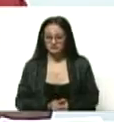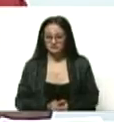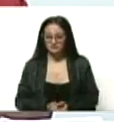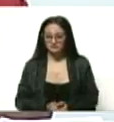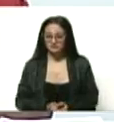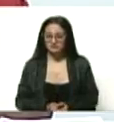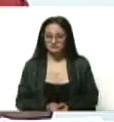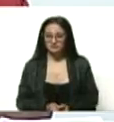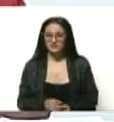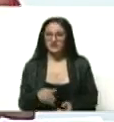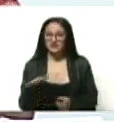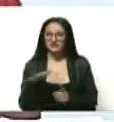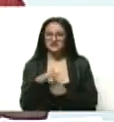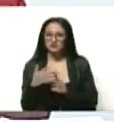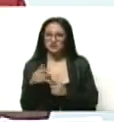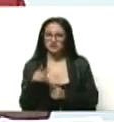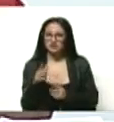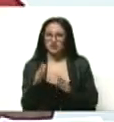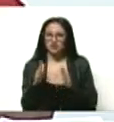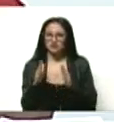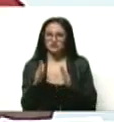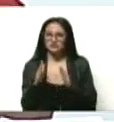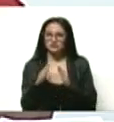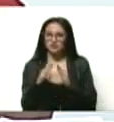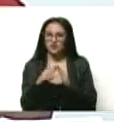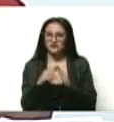tuvieron la situación en su hogar que se le fue un hijo.